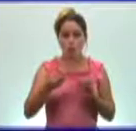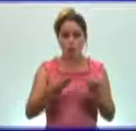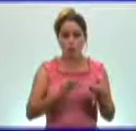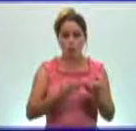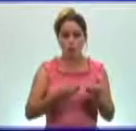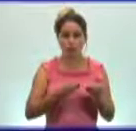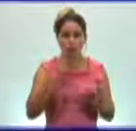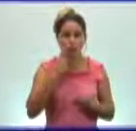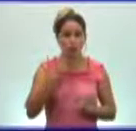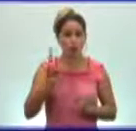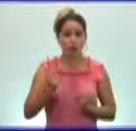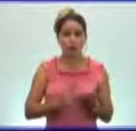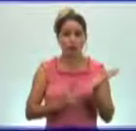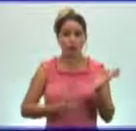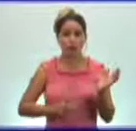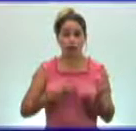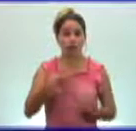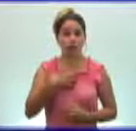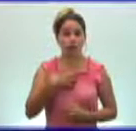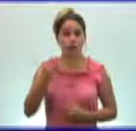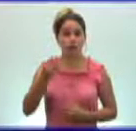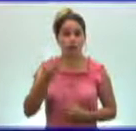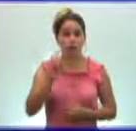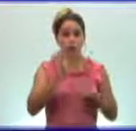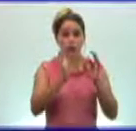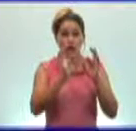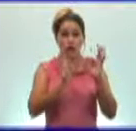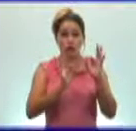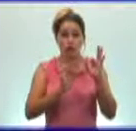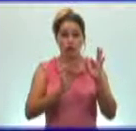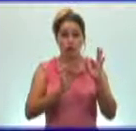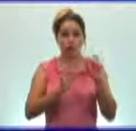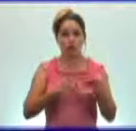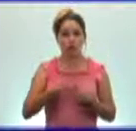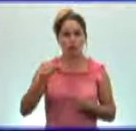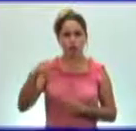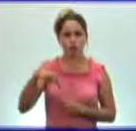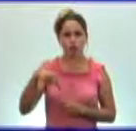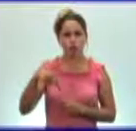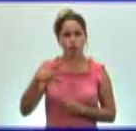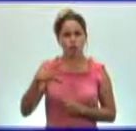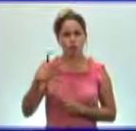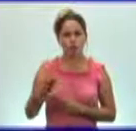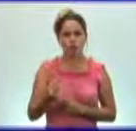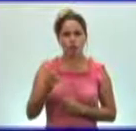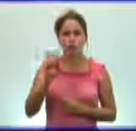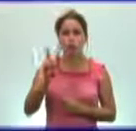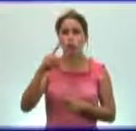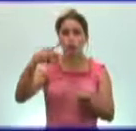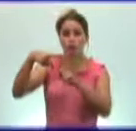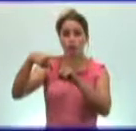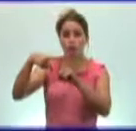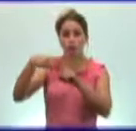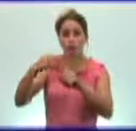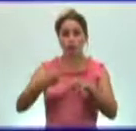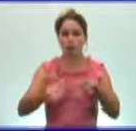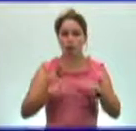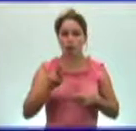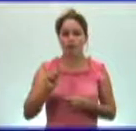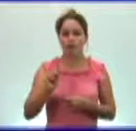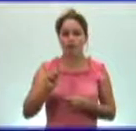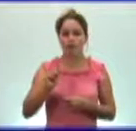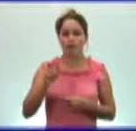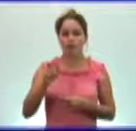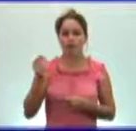tener estos átomos. En el caso de Q, que presenta 2 más, en el caso de M, que sería 2 menos, la fórmula química que